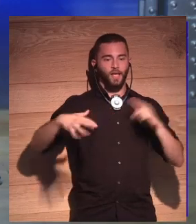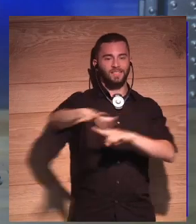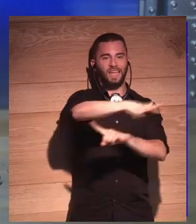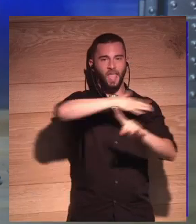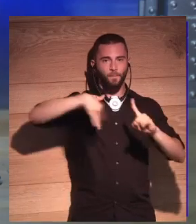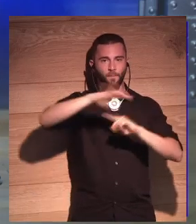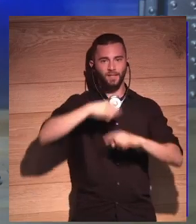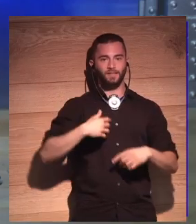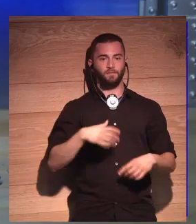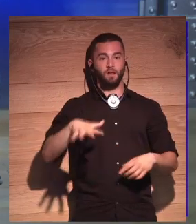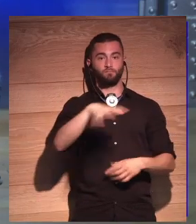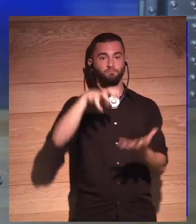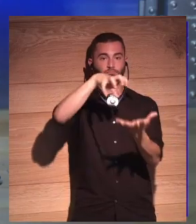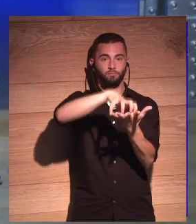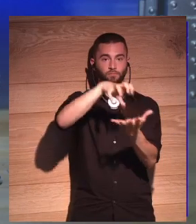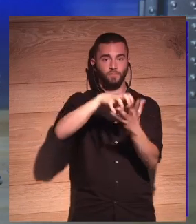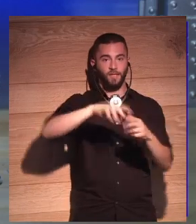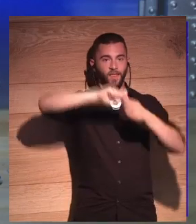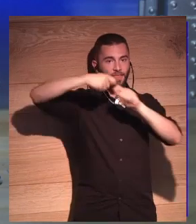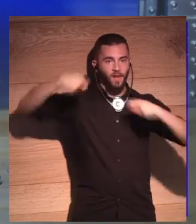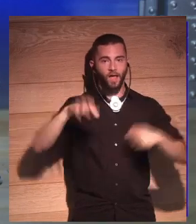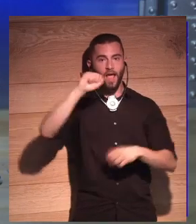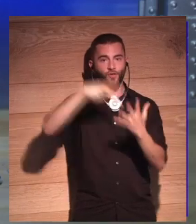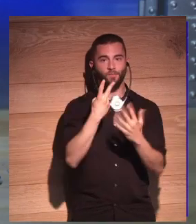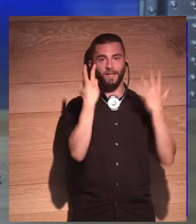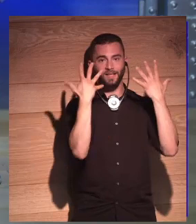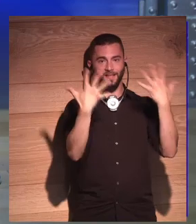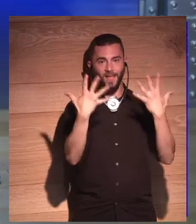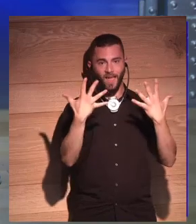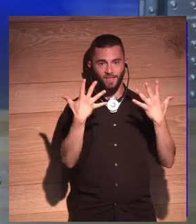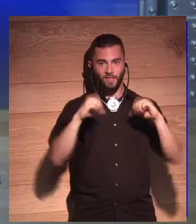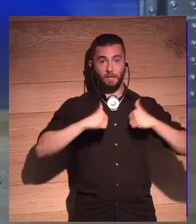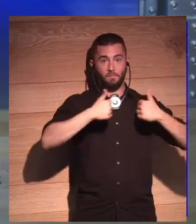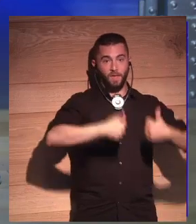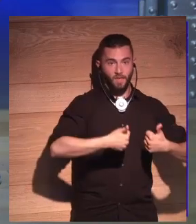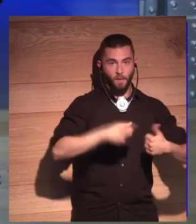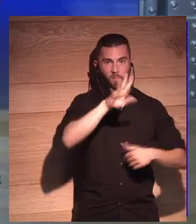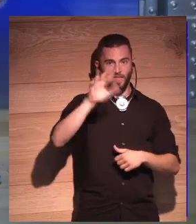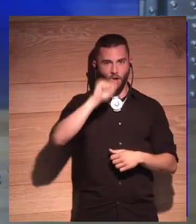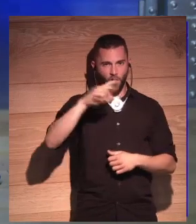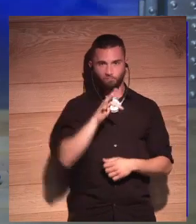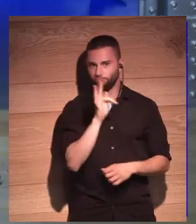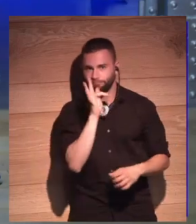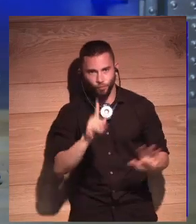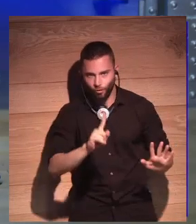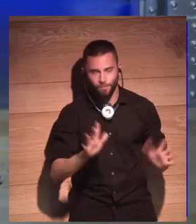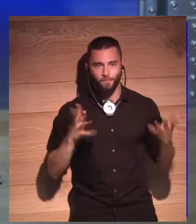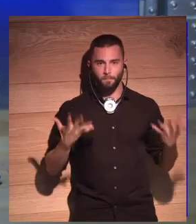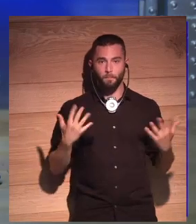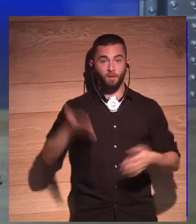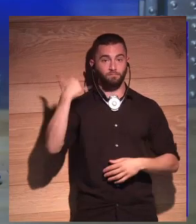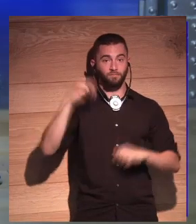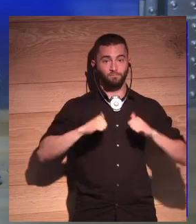Zaragoza. Empezamos en 2010, no llevamos 25 años como ha comentado, pero sí que